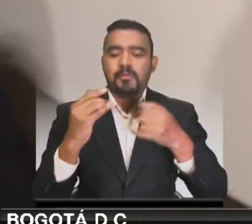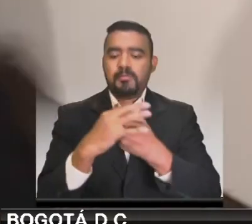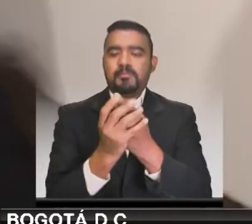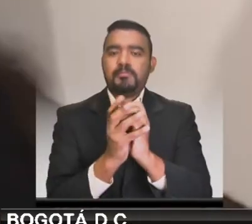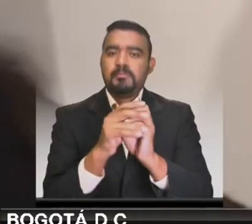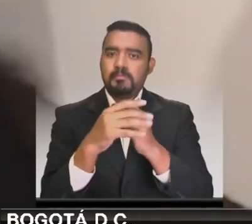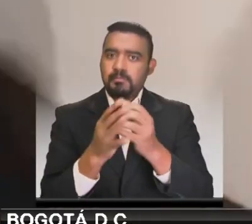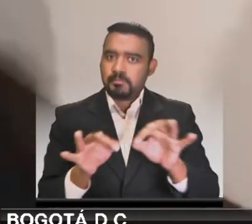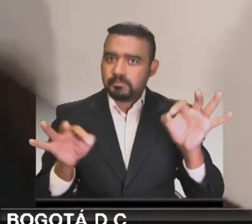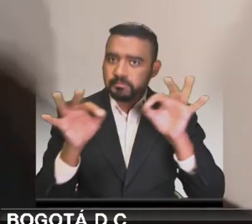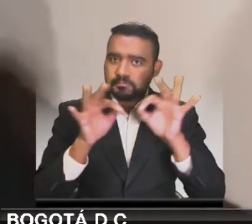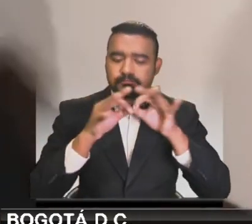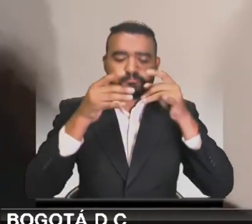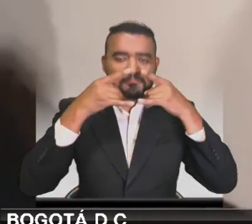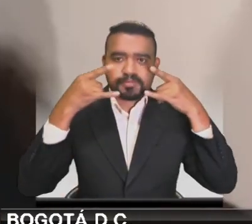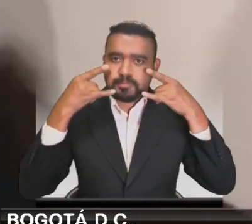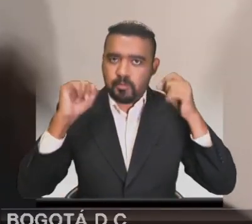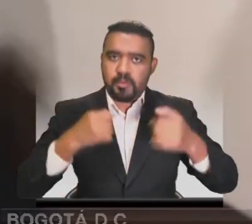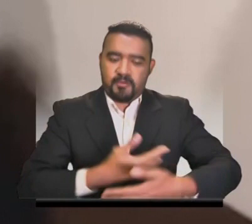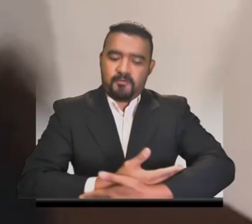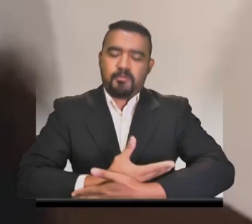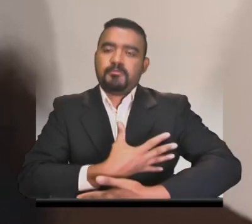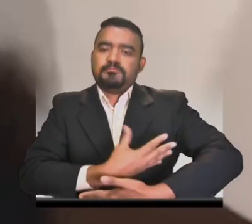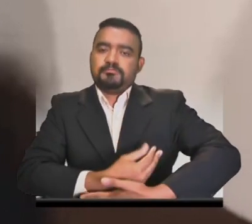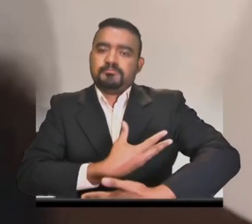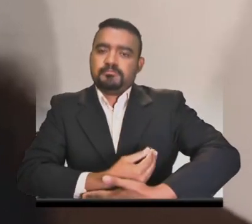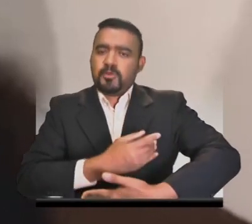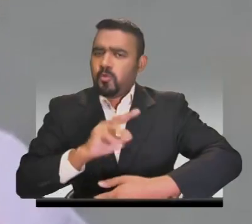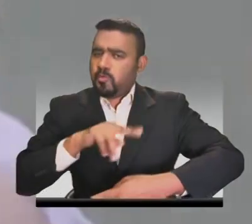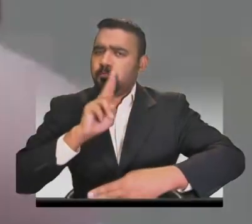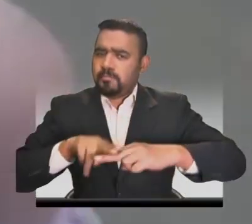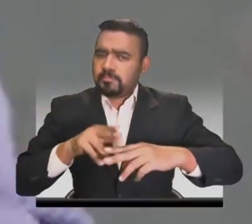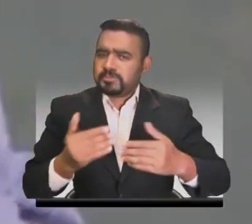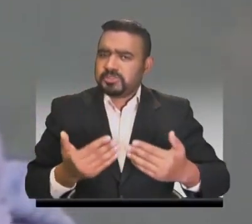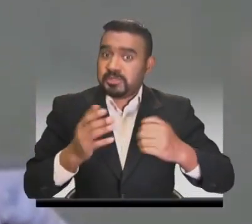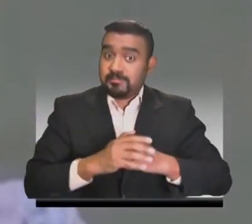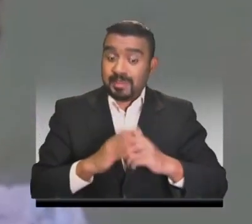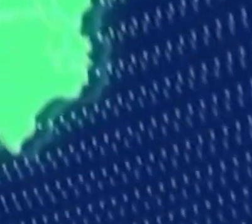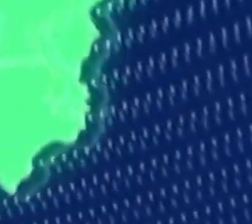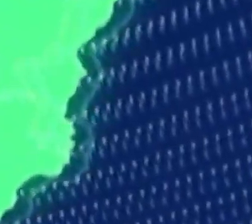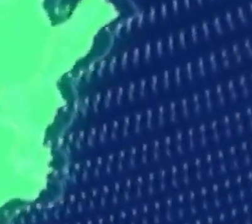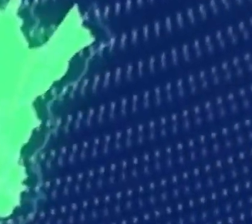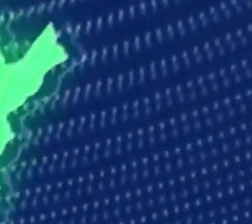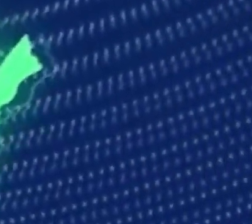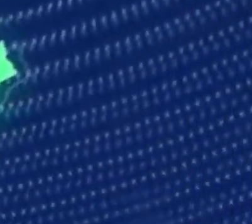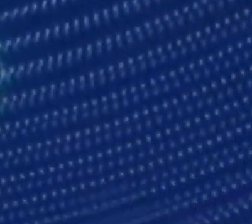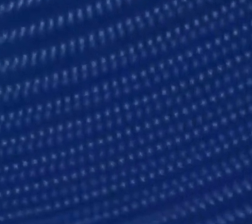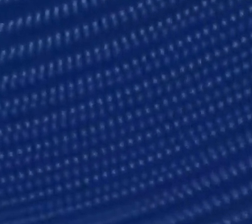boca. Con la lactancia materna se previene el contagio y la propagación de la enfermedad en los menores.